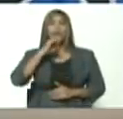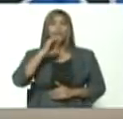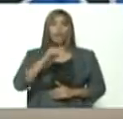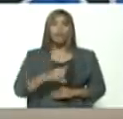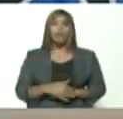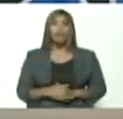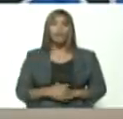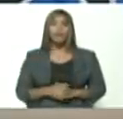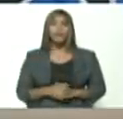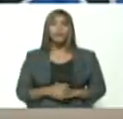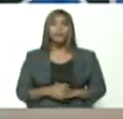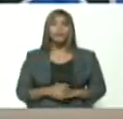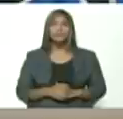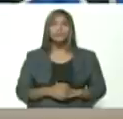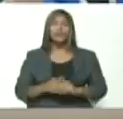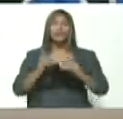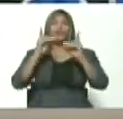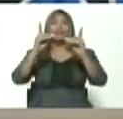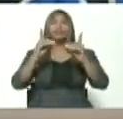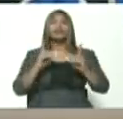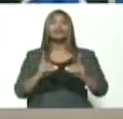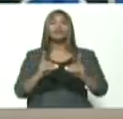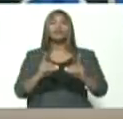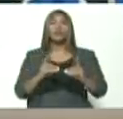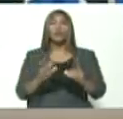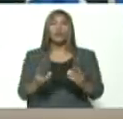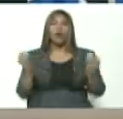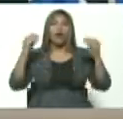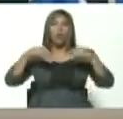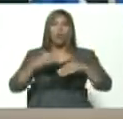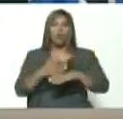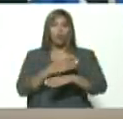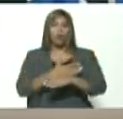país las decisiones que hemos adoptado.